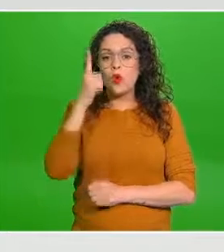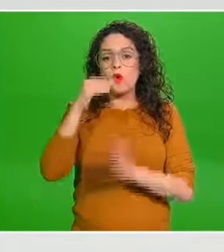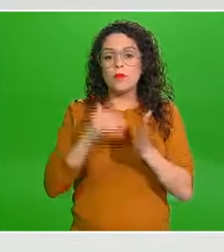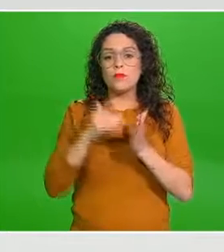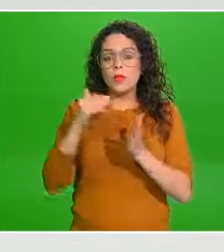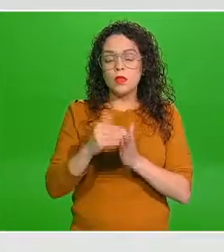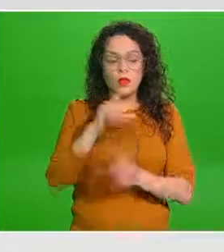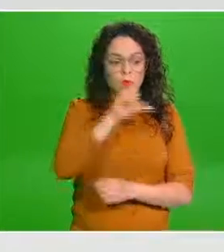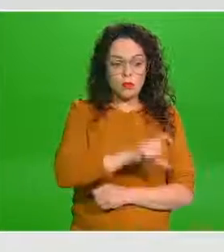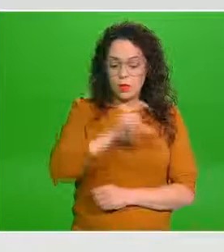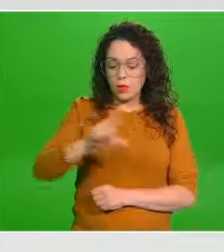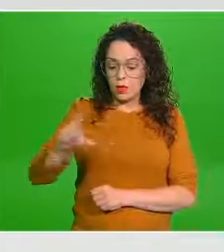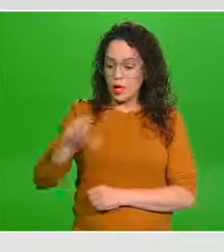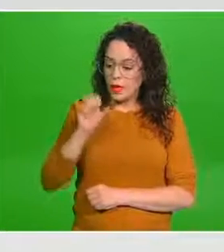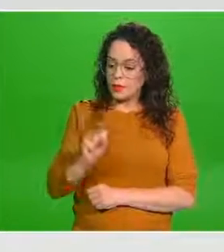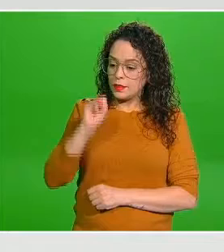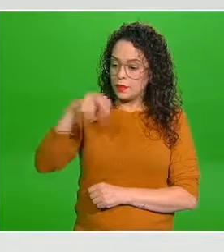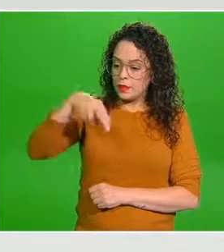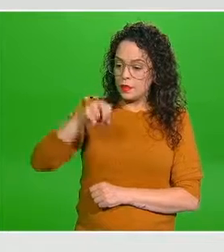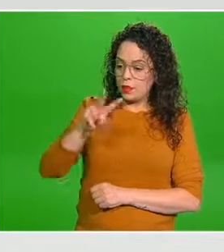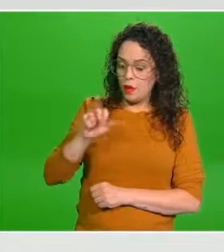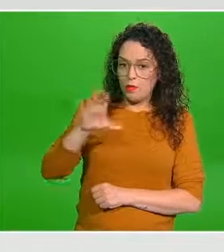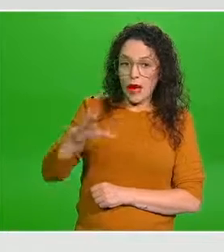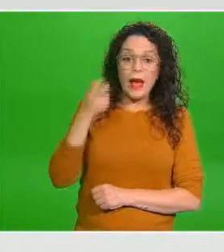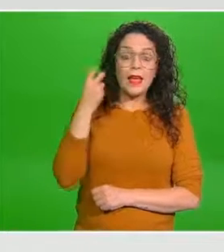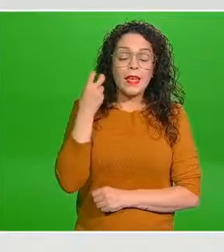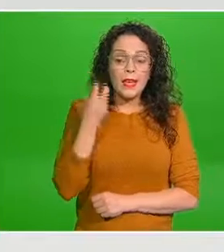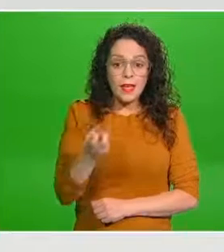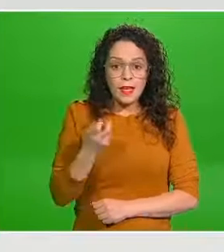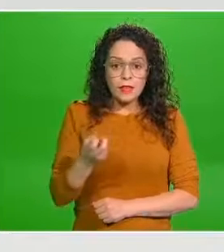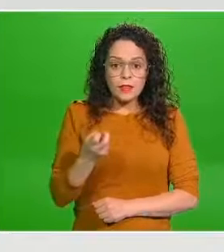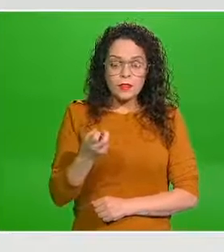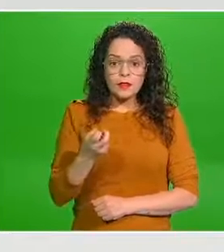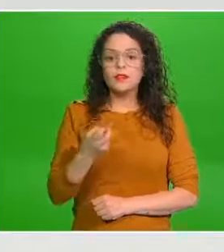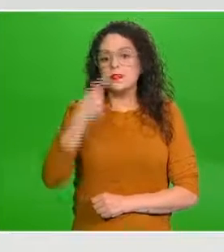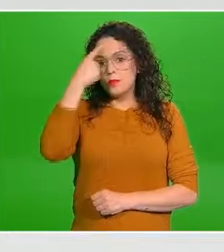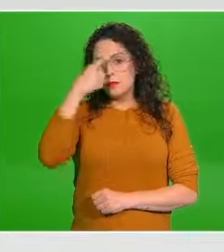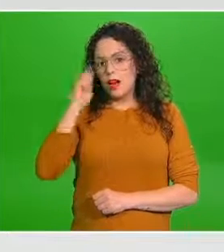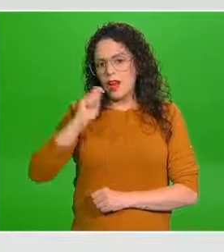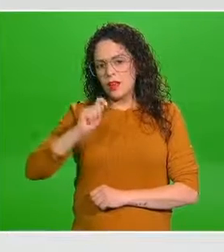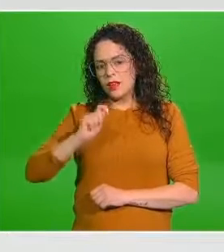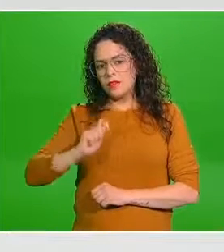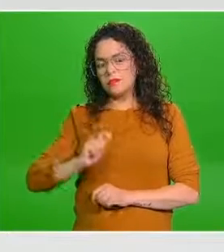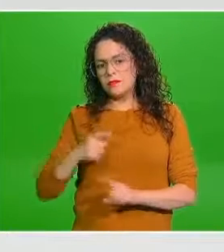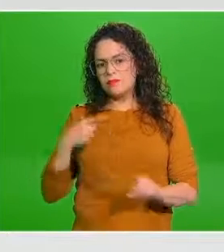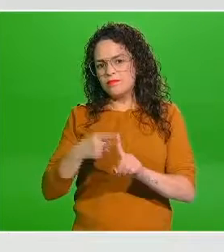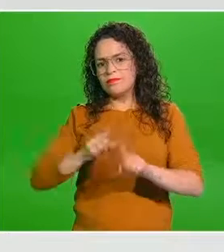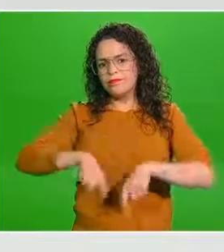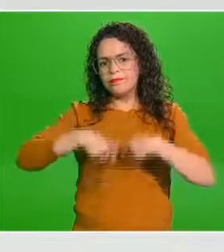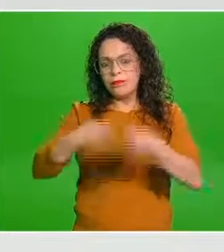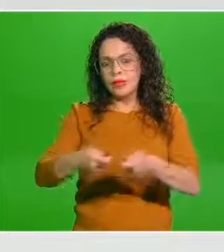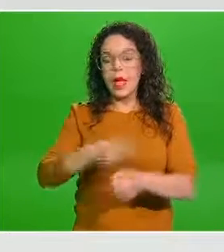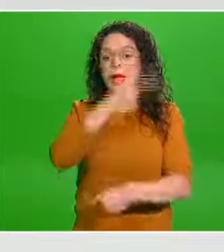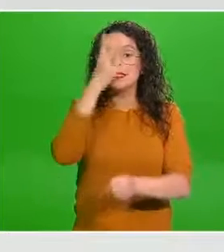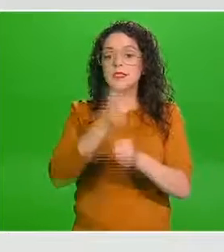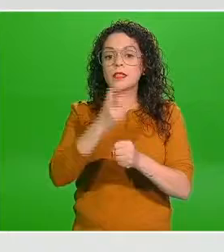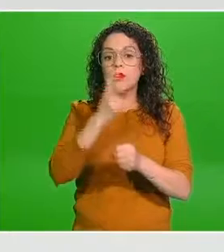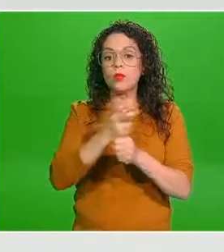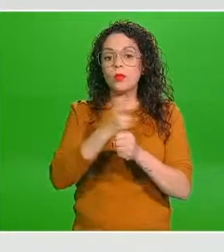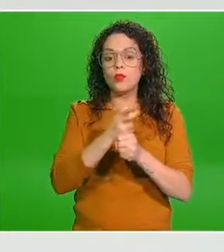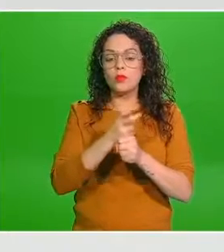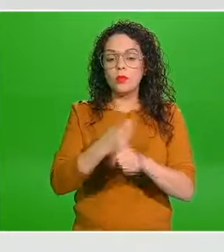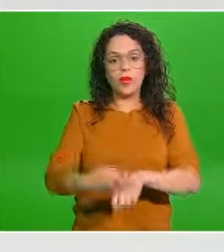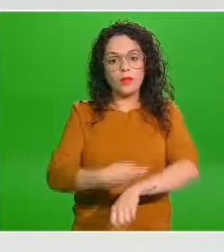Sinovac, y que justo este 1 millón de dosis de Sinovac es el que está destinado para cubrir todas las segundas dosis que en este momento pudieran